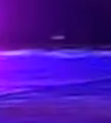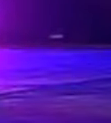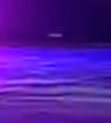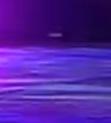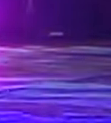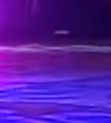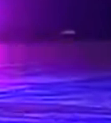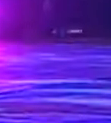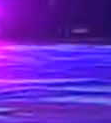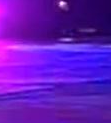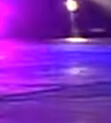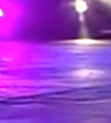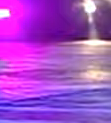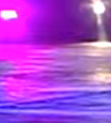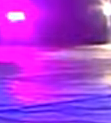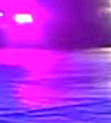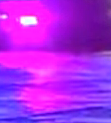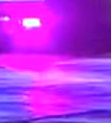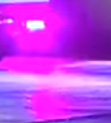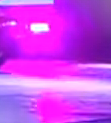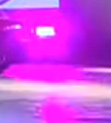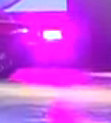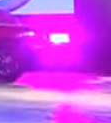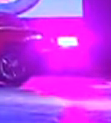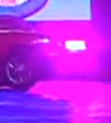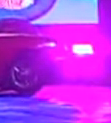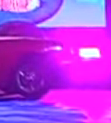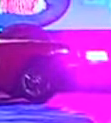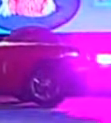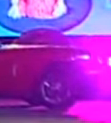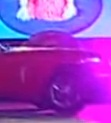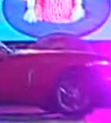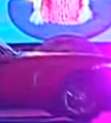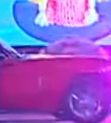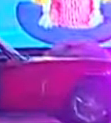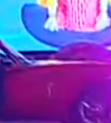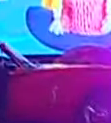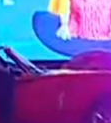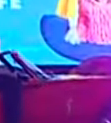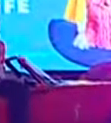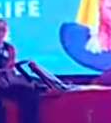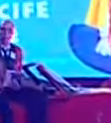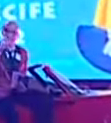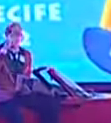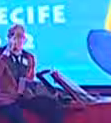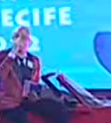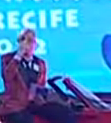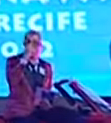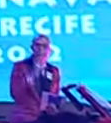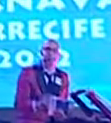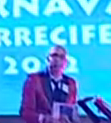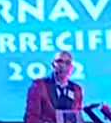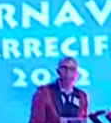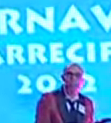Contradicción, yo no sé perder, sin ganar y tener nada más que ver.